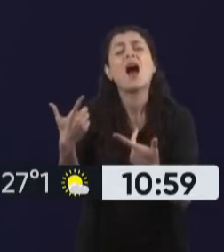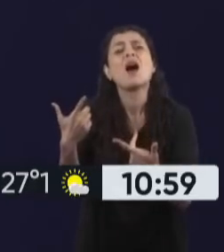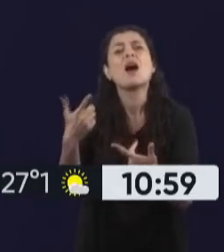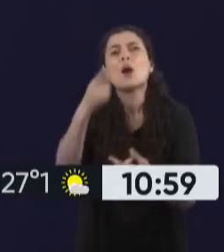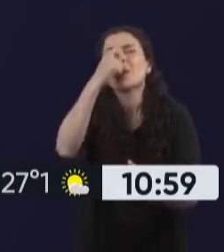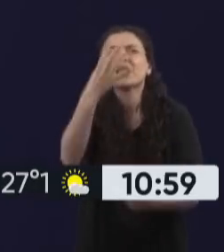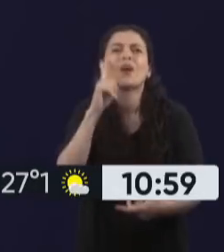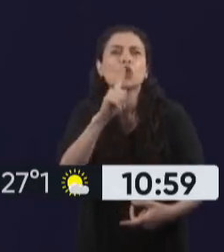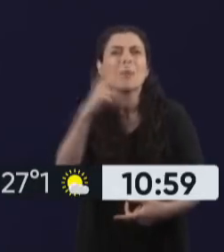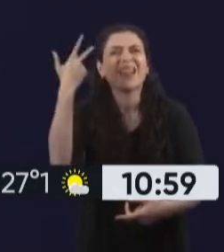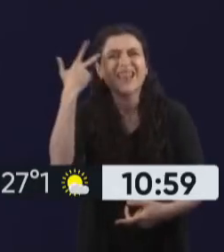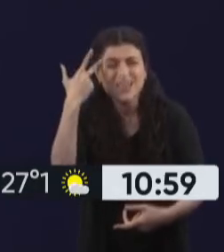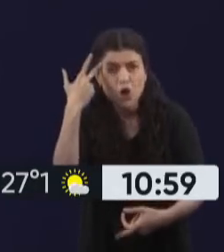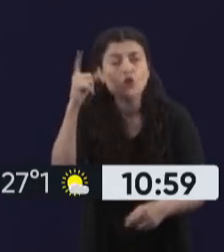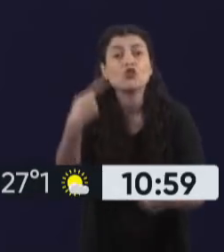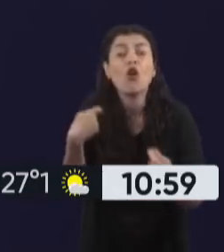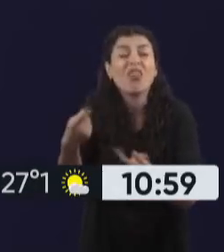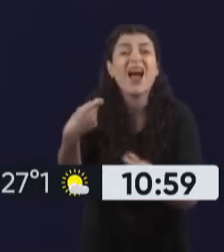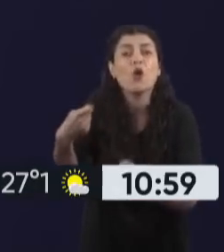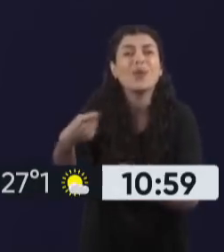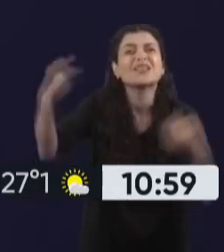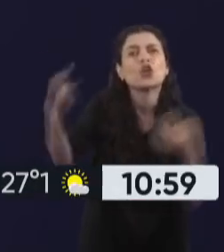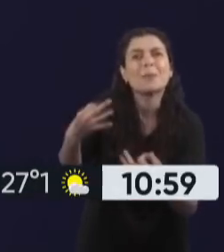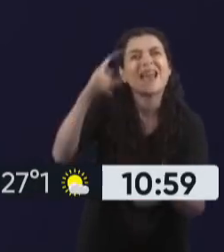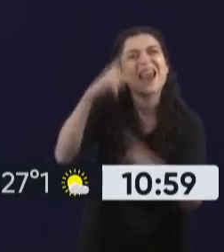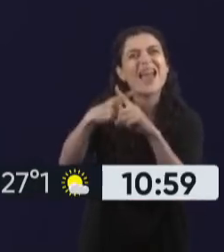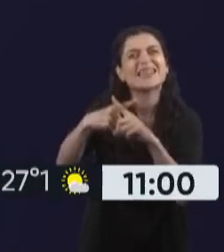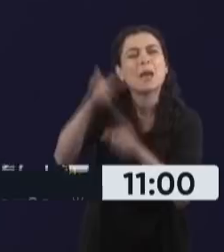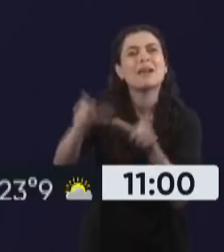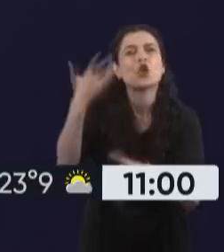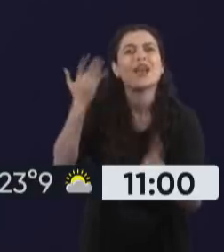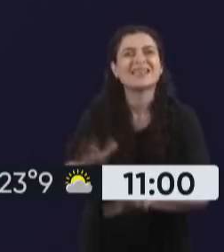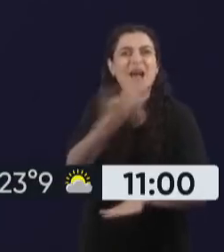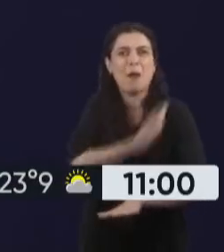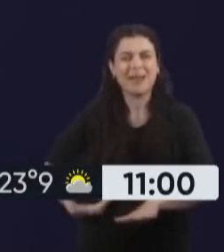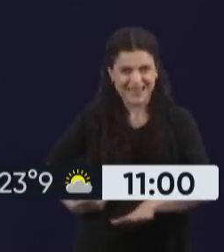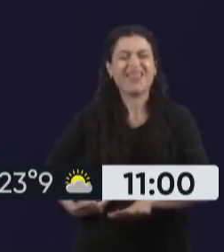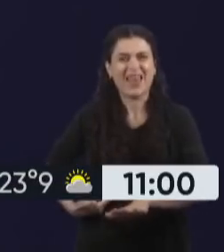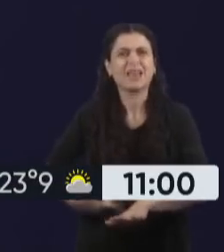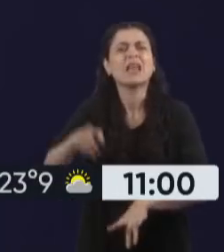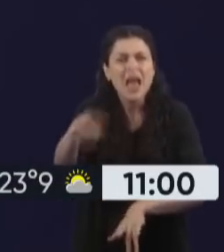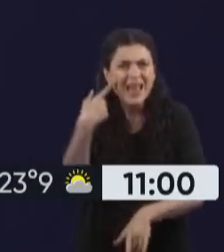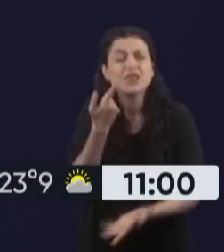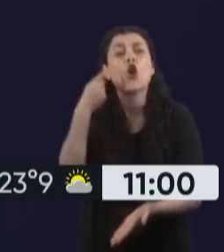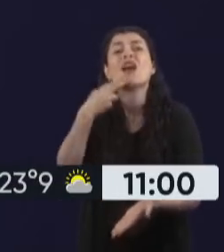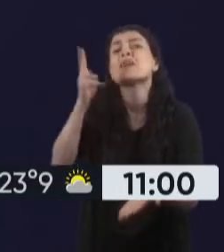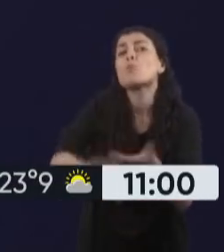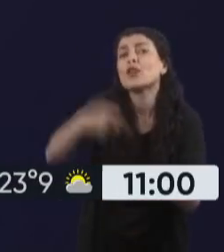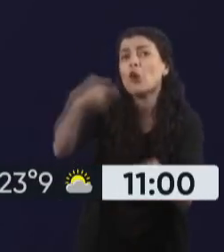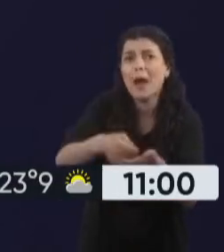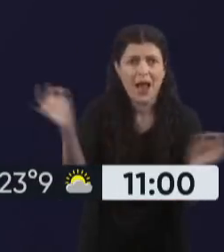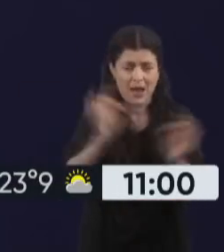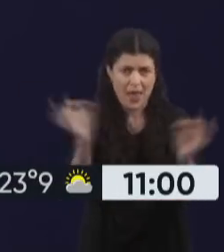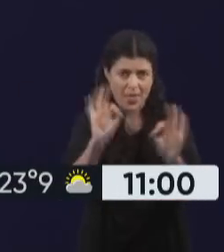24.018 para expresidentes y ex vicepresidentes de la Nación es una asignación que no tiene carácter contributivo y se otorga